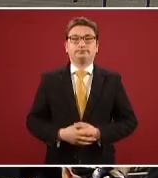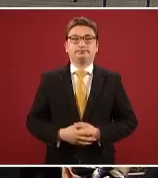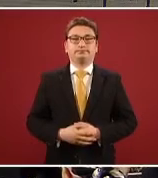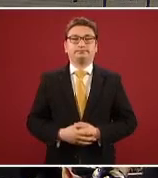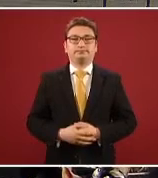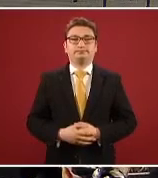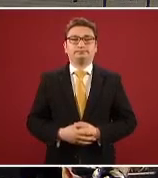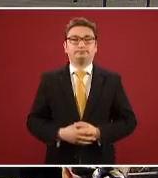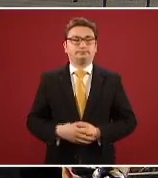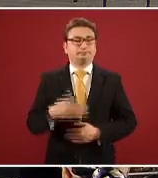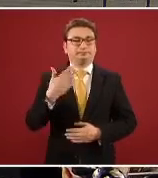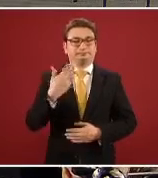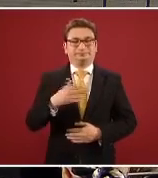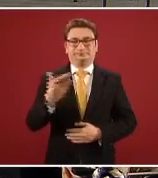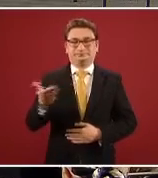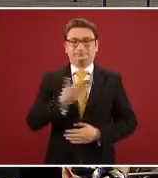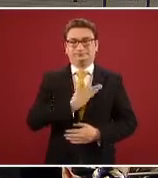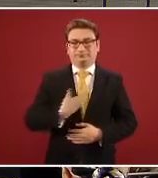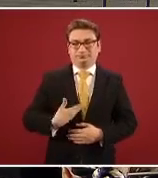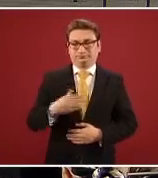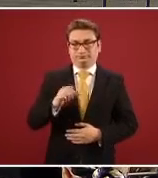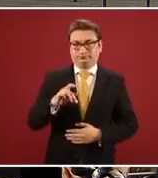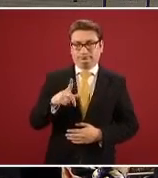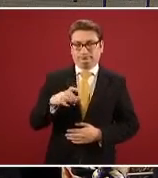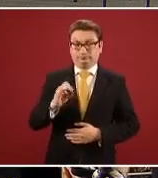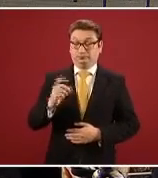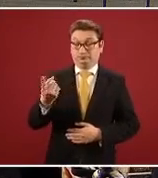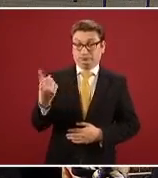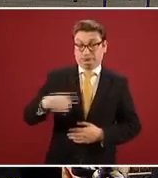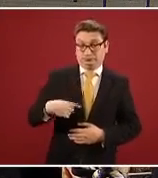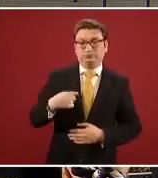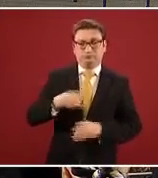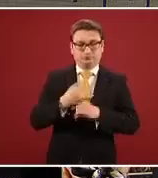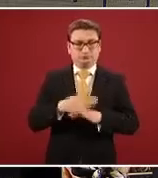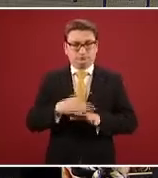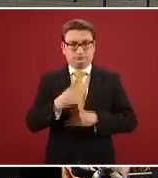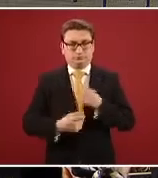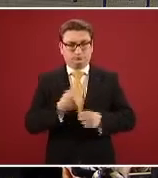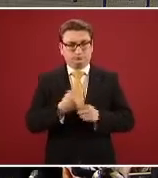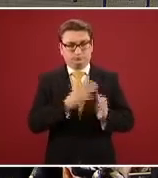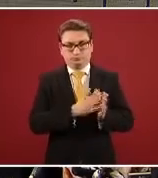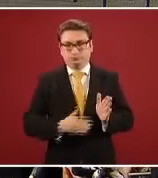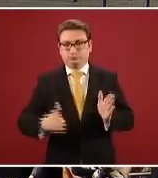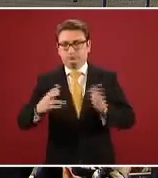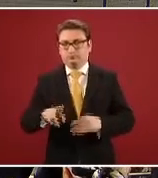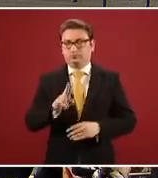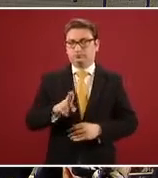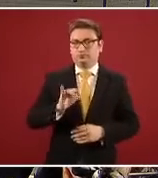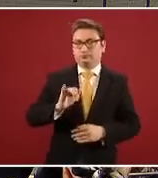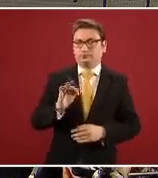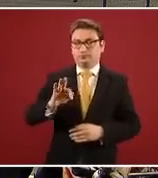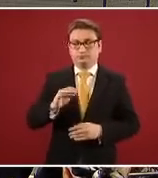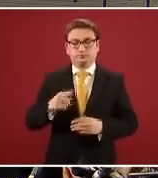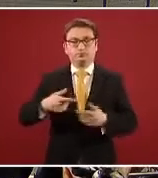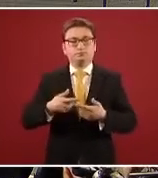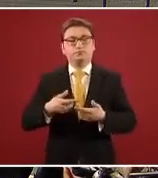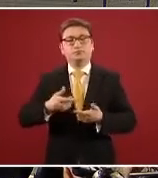Cumpliendo la instrucción del presidente Andrés Manuel López Obrador, se presenta el informe anual de labores de la Unidad de Inteligencia Financiera.